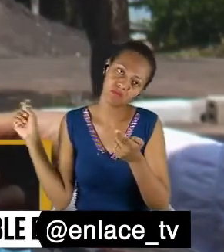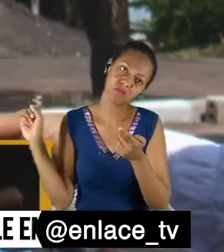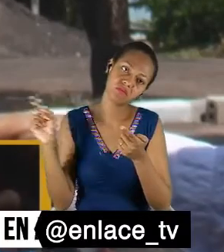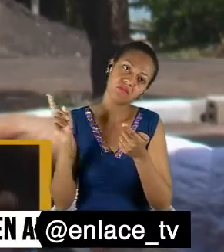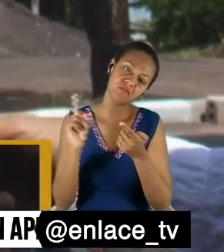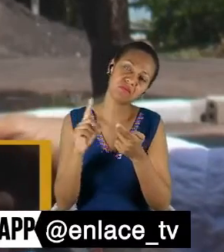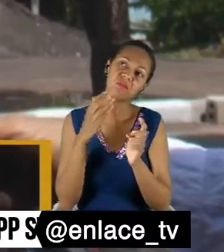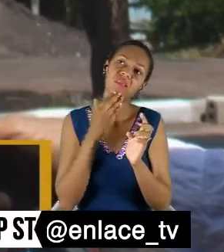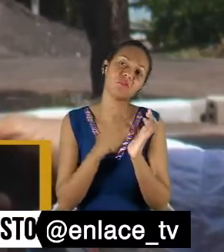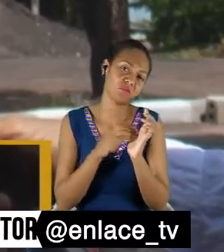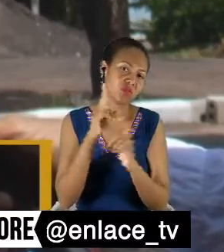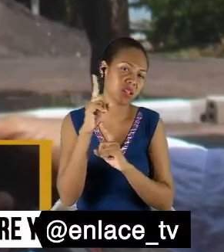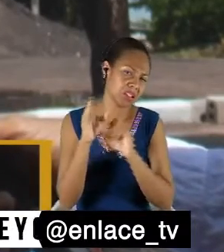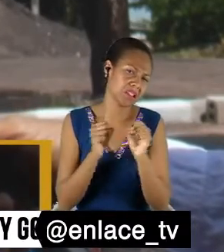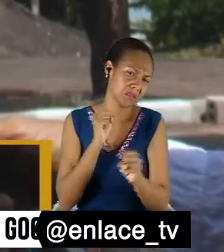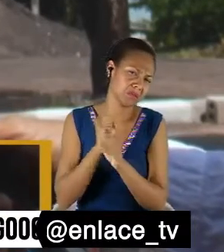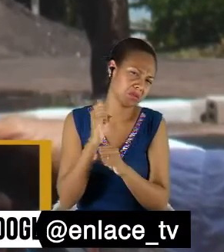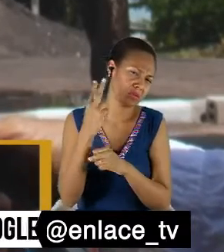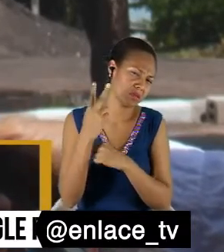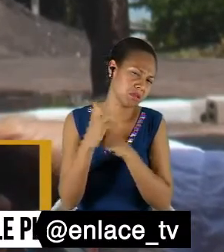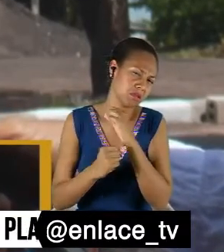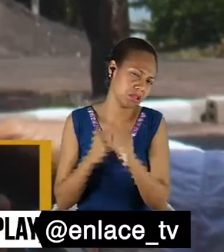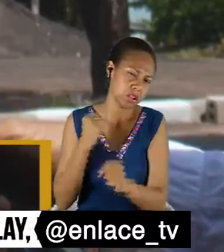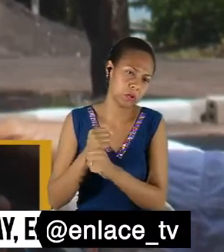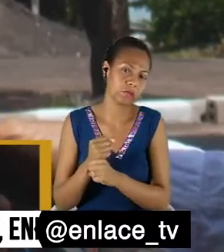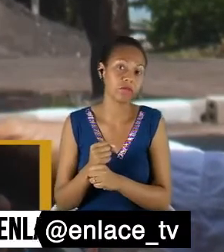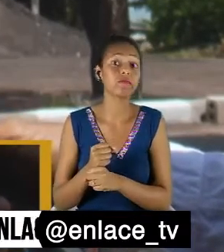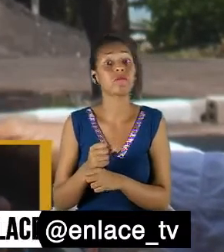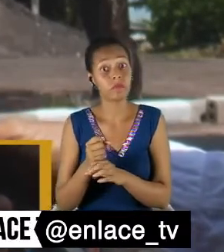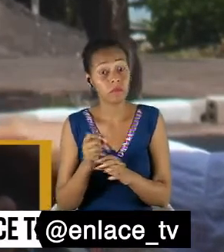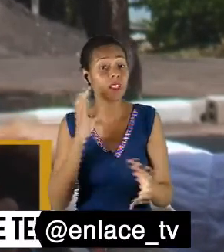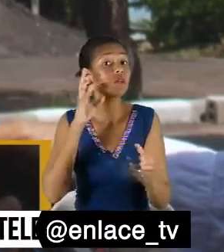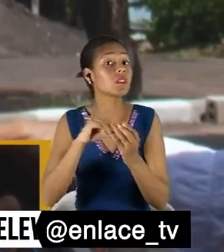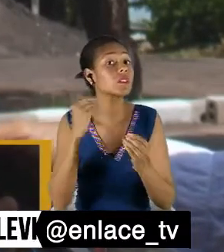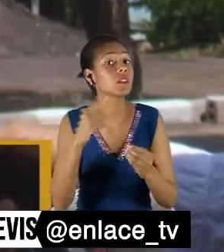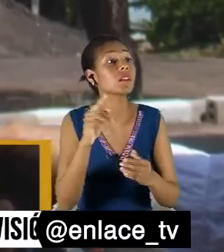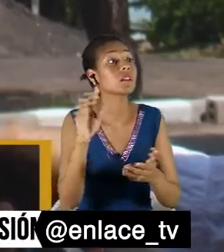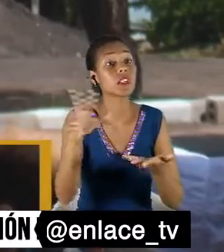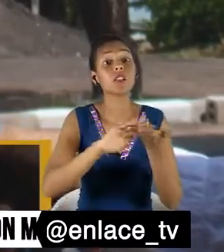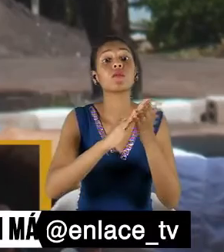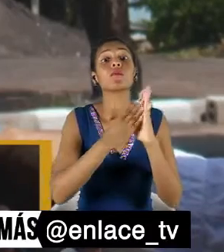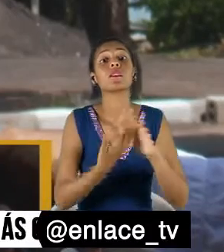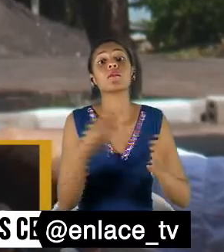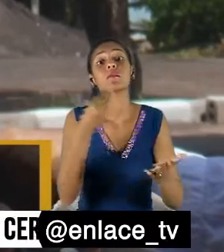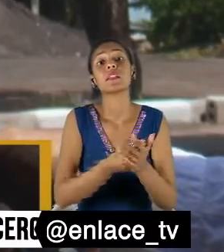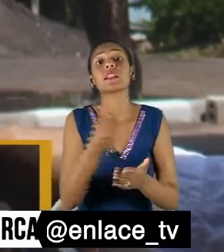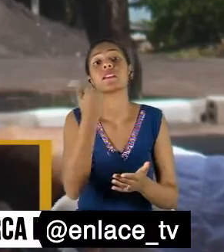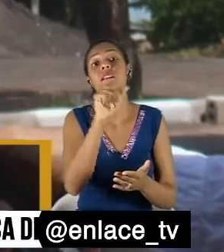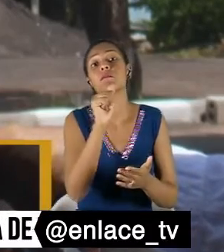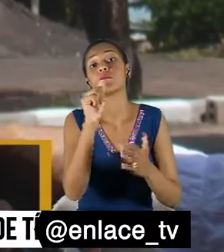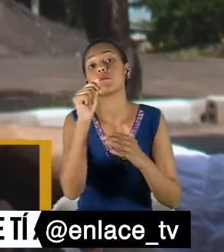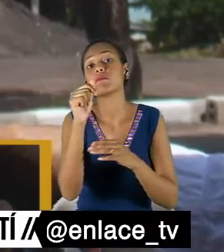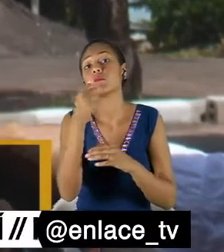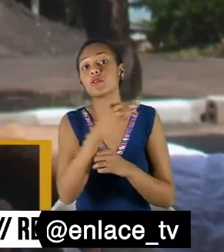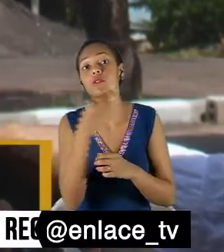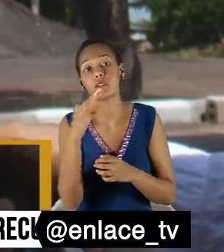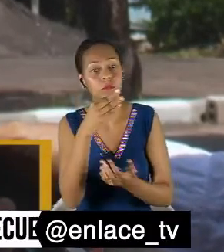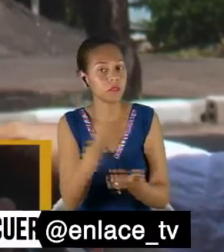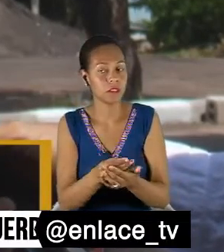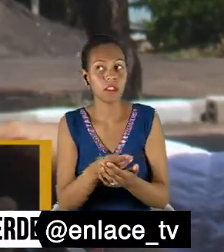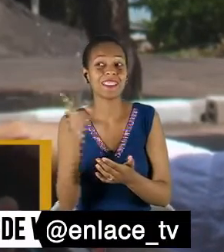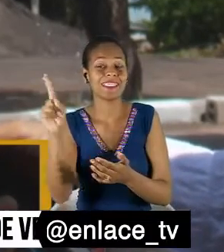años, en los cuales hay un compromiso en los cuales la comunidad da el 10% y el municipio, la entidad del Estado, da el 90%. Ya